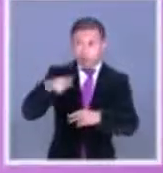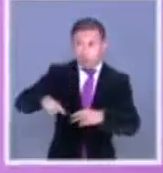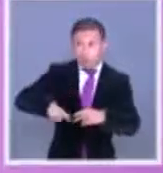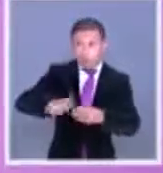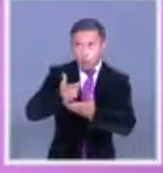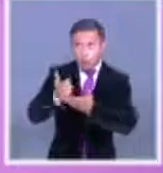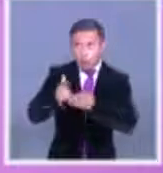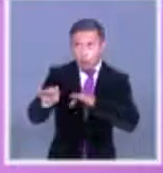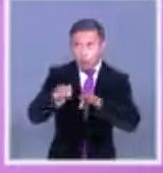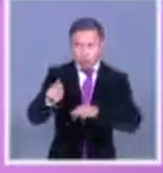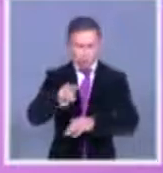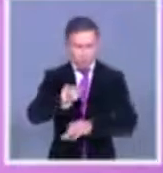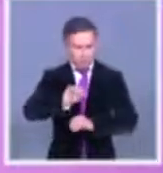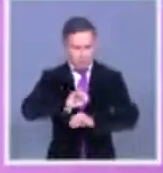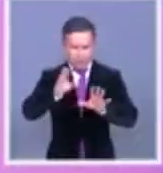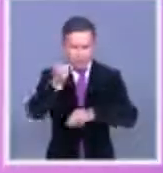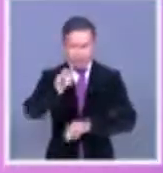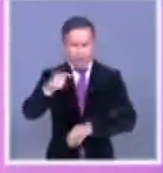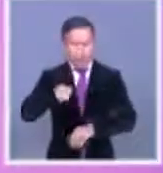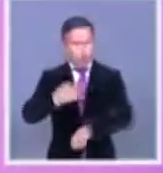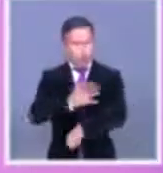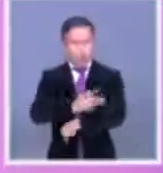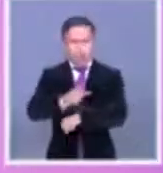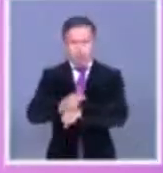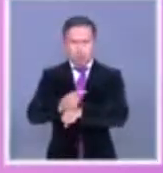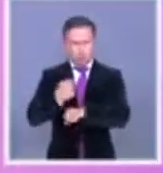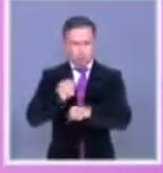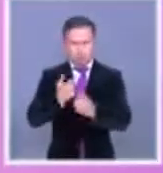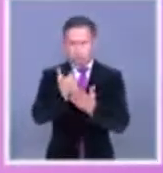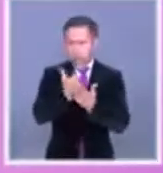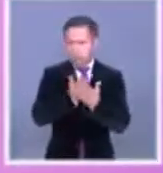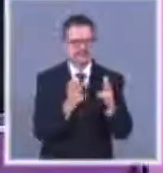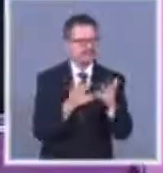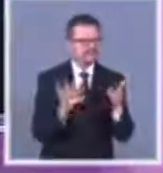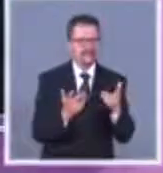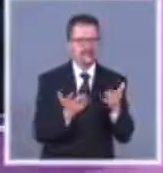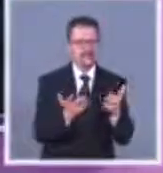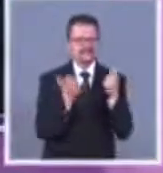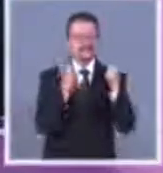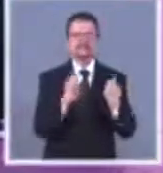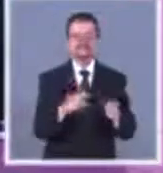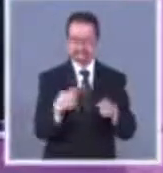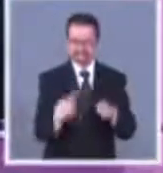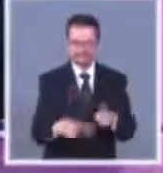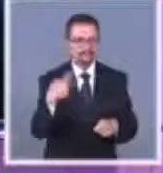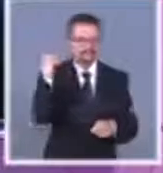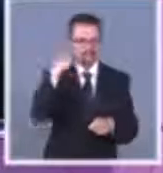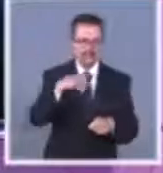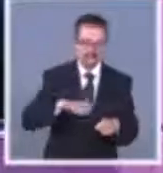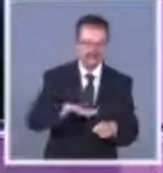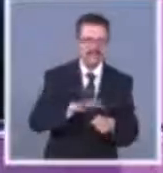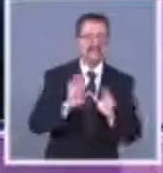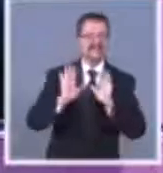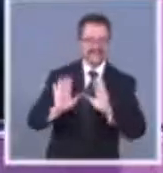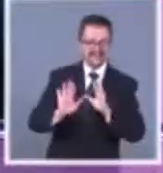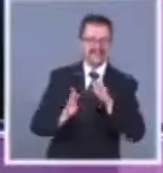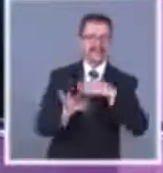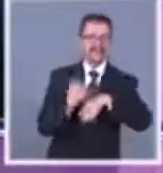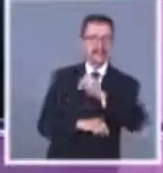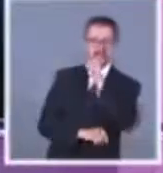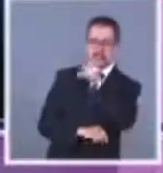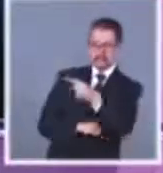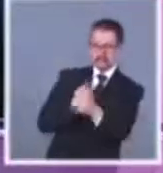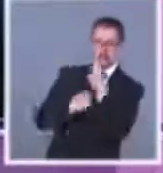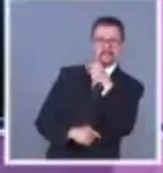hombre honrado. He declarado mi patrimonio. Lo he adquirido de manera lícita. Yo se la cambio por su casa de Coyoacán en